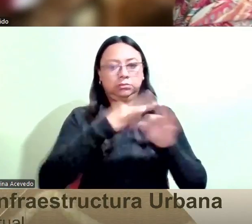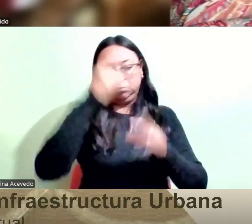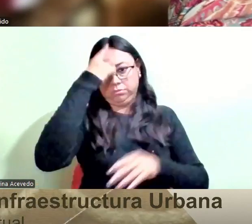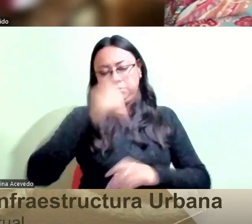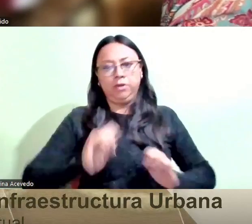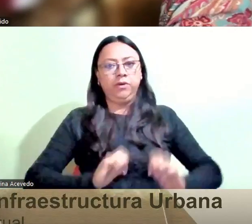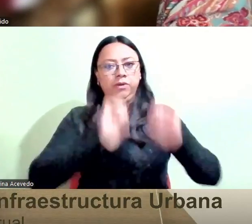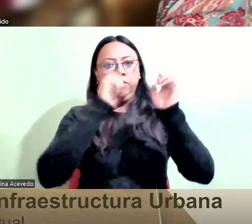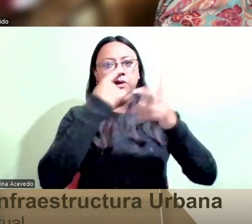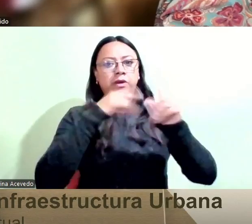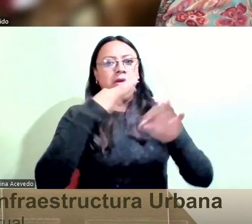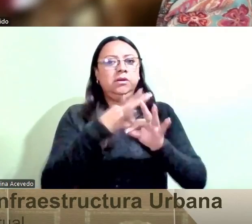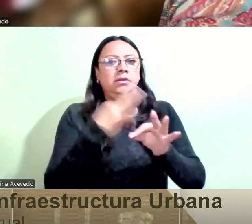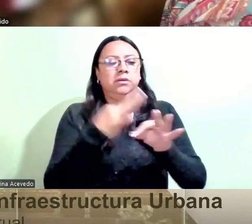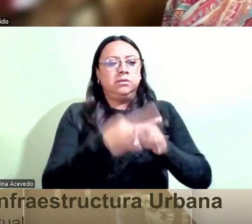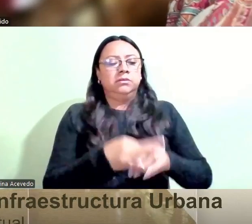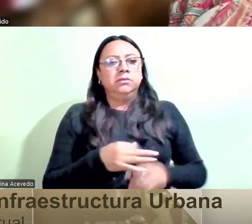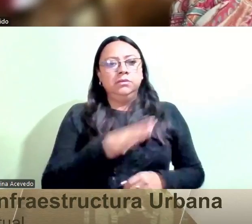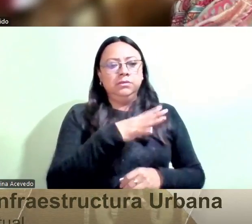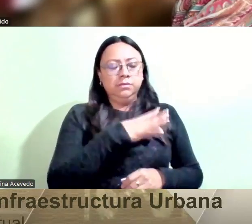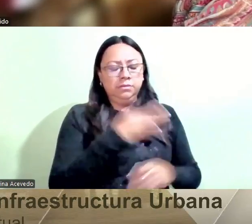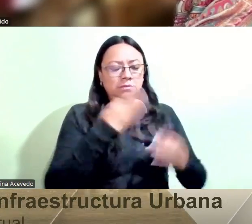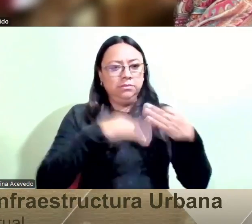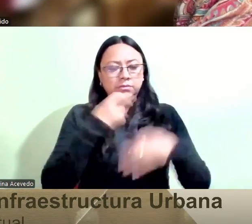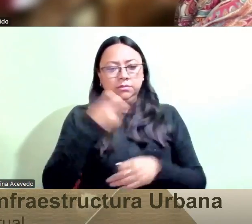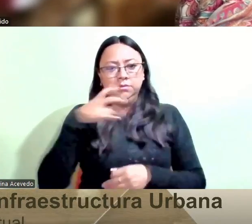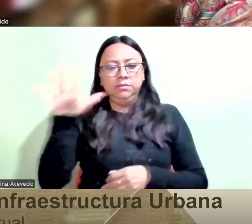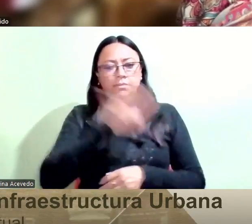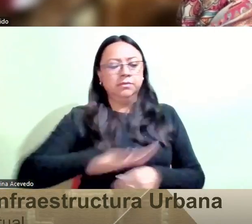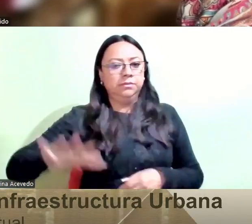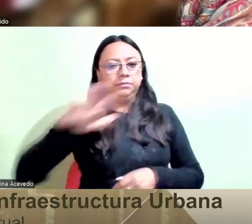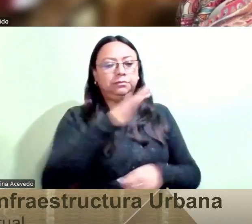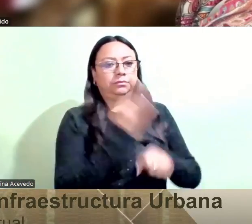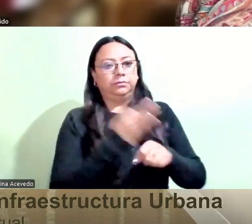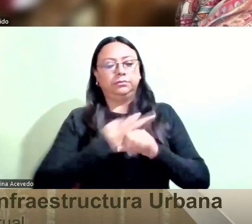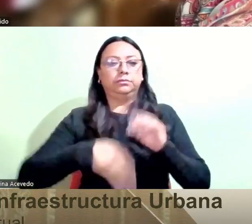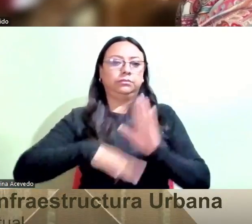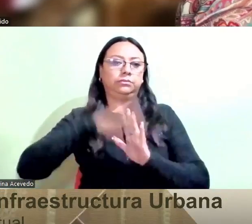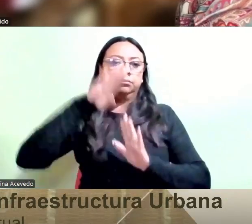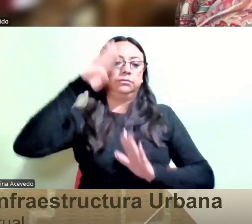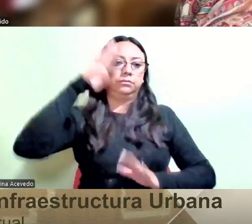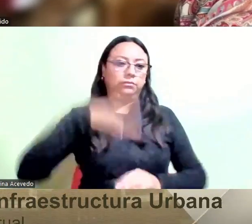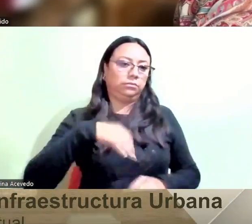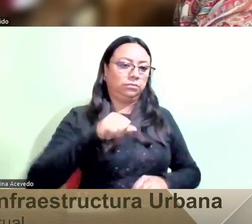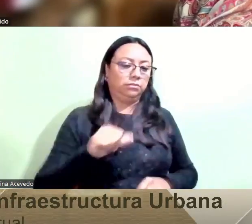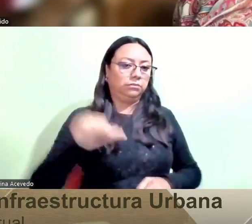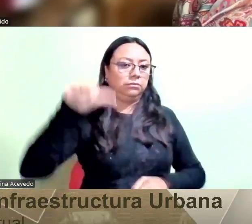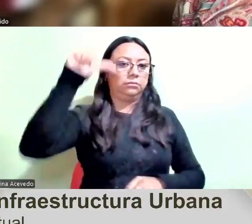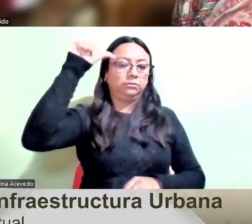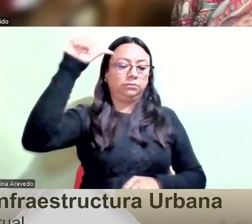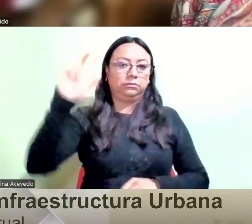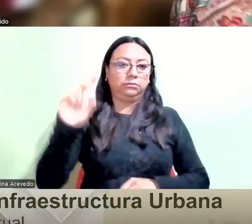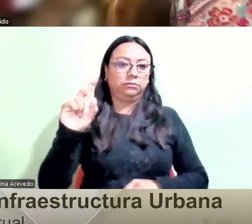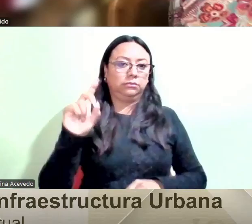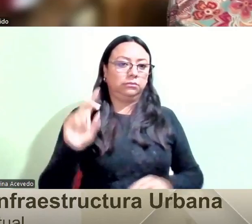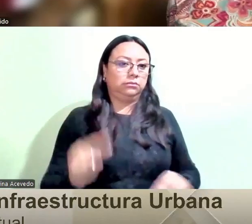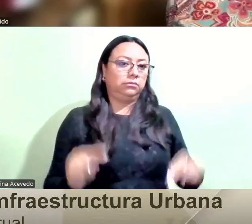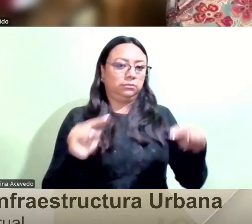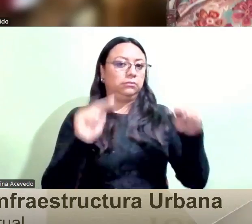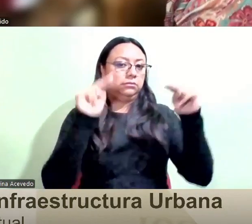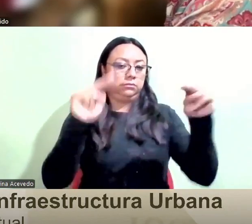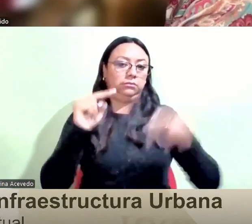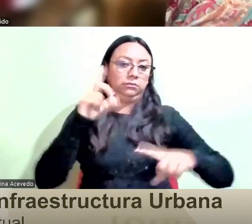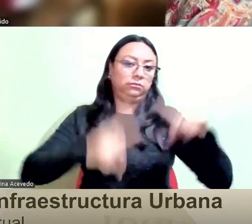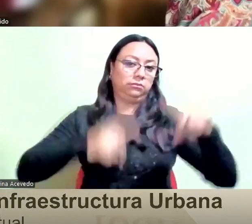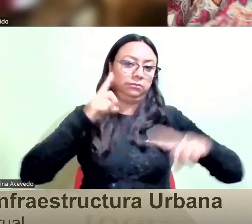frente a la vialidad Rubén Darío, la cual permite incremento de alturas en las edificaciones de hasta 30 niveles de acuerdo a las superficies